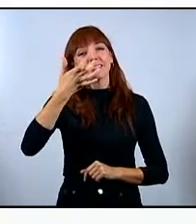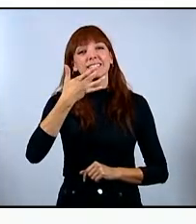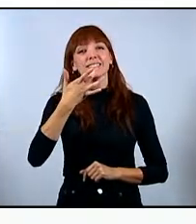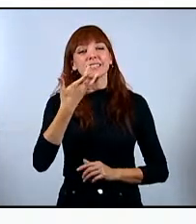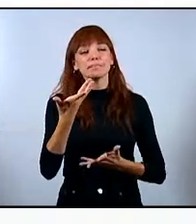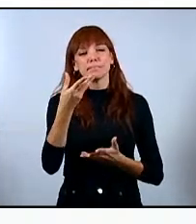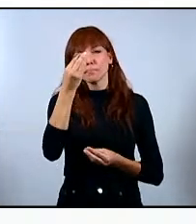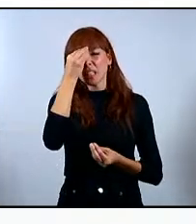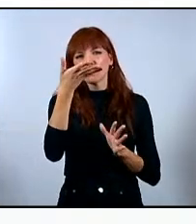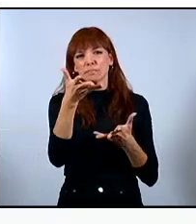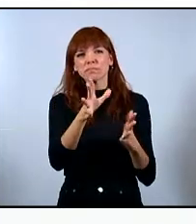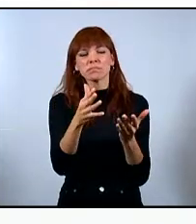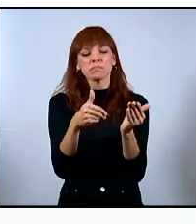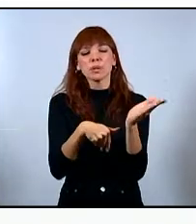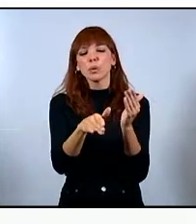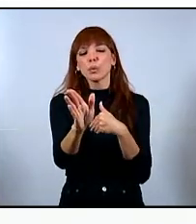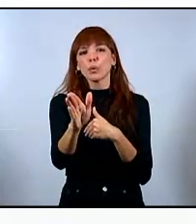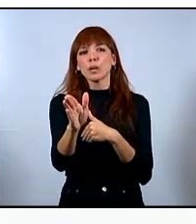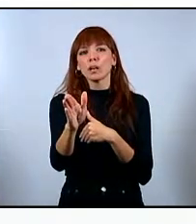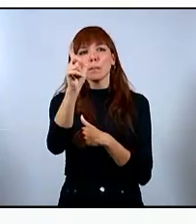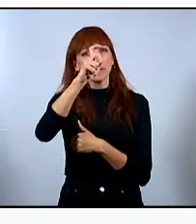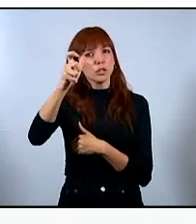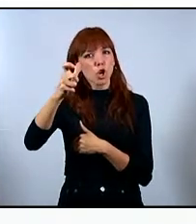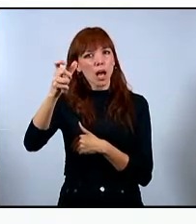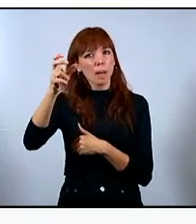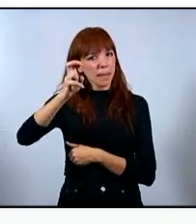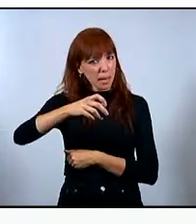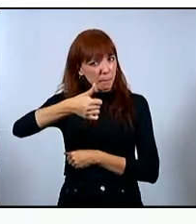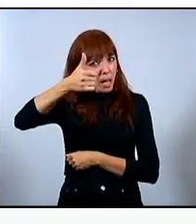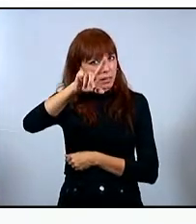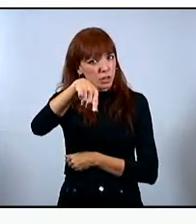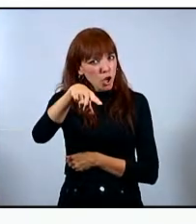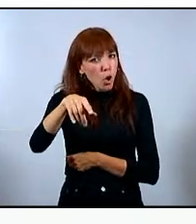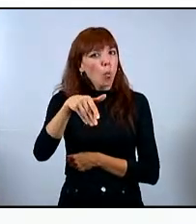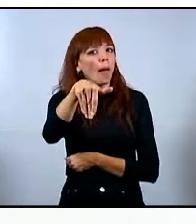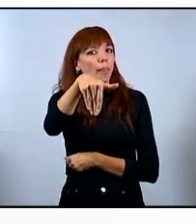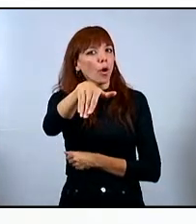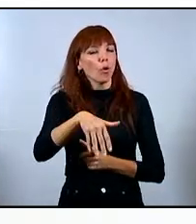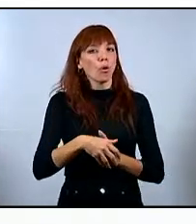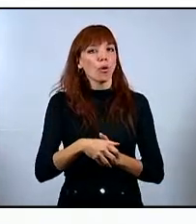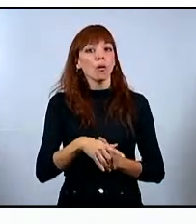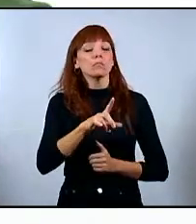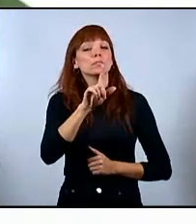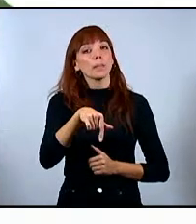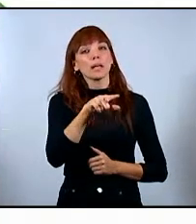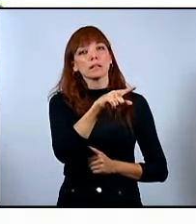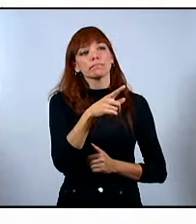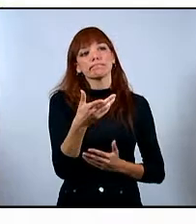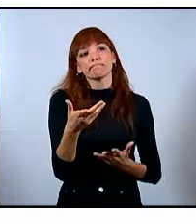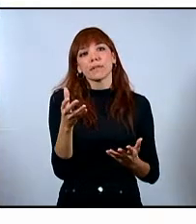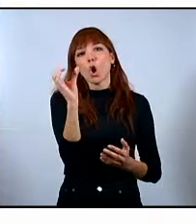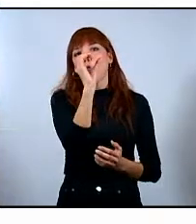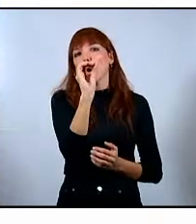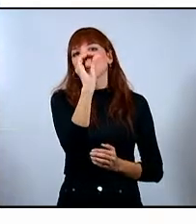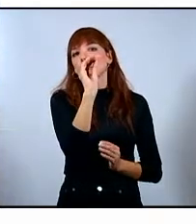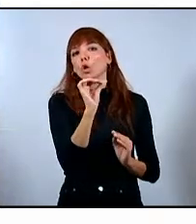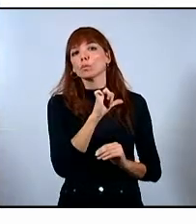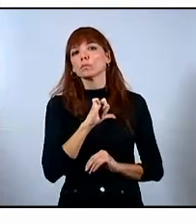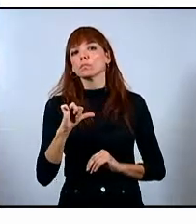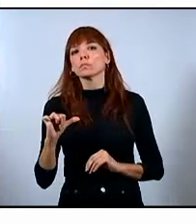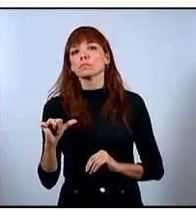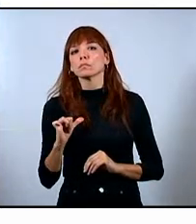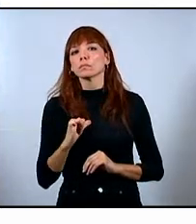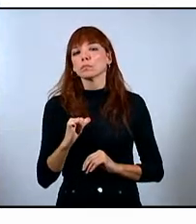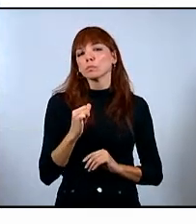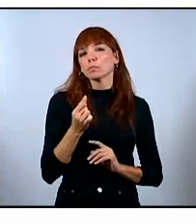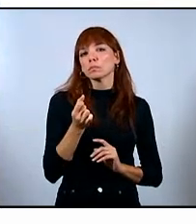está previsto que lleguen más a la región, cuándo llegarían, y también pues que opine como una opinión también, ya habré esbozado algo de